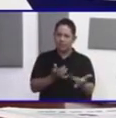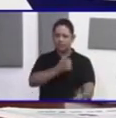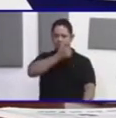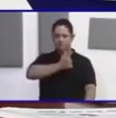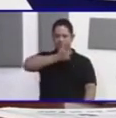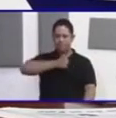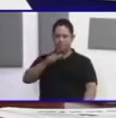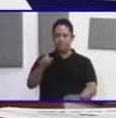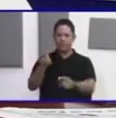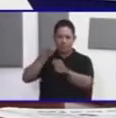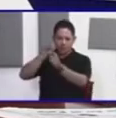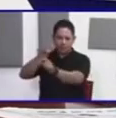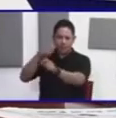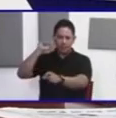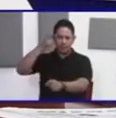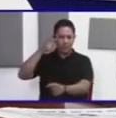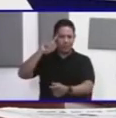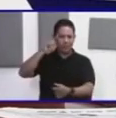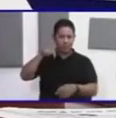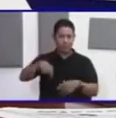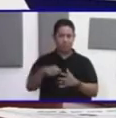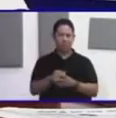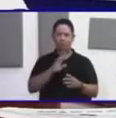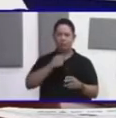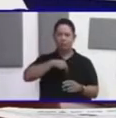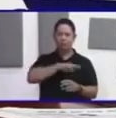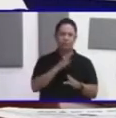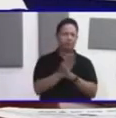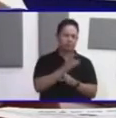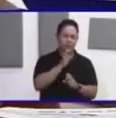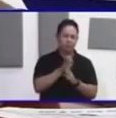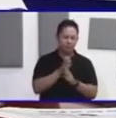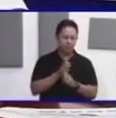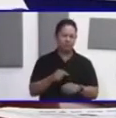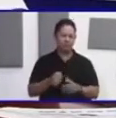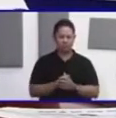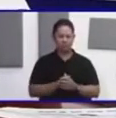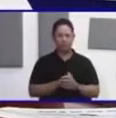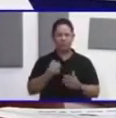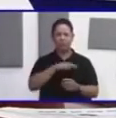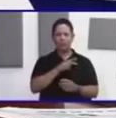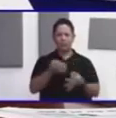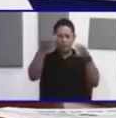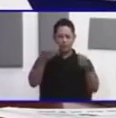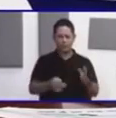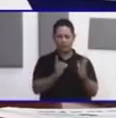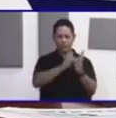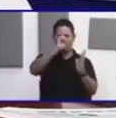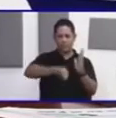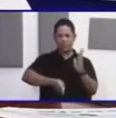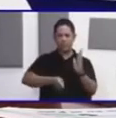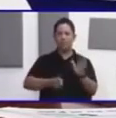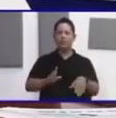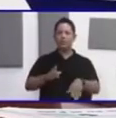haciendo porque sabemos la difícil situación, pero después de asegurar mediante decreto los aplazamientos de